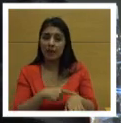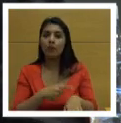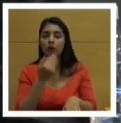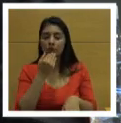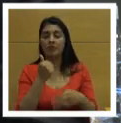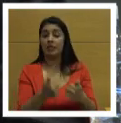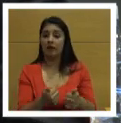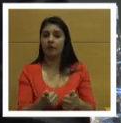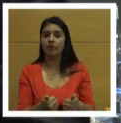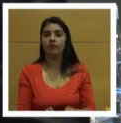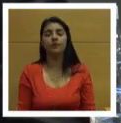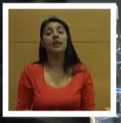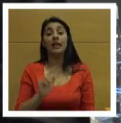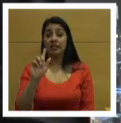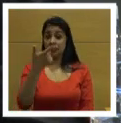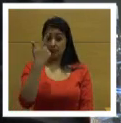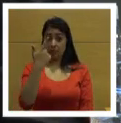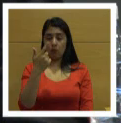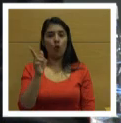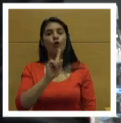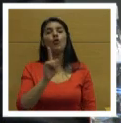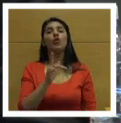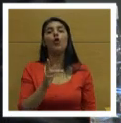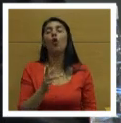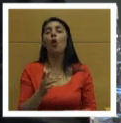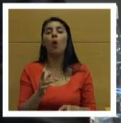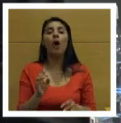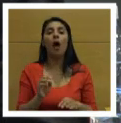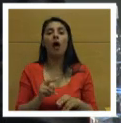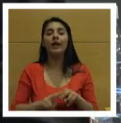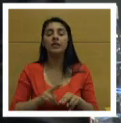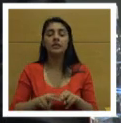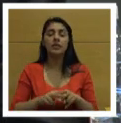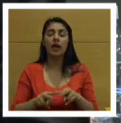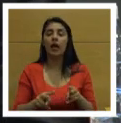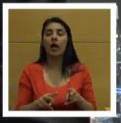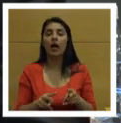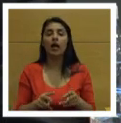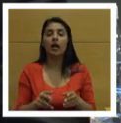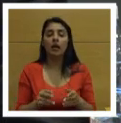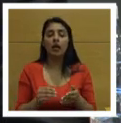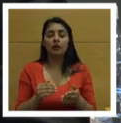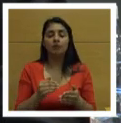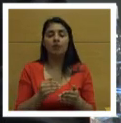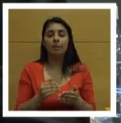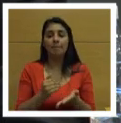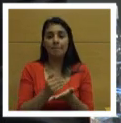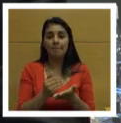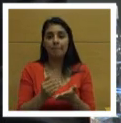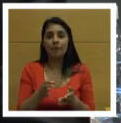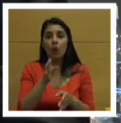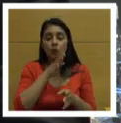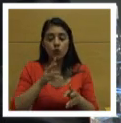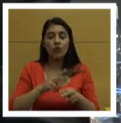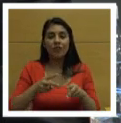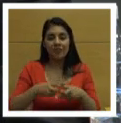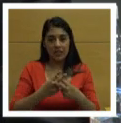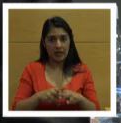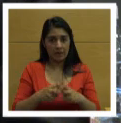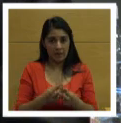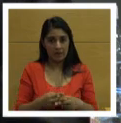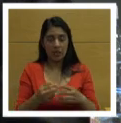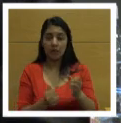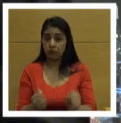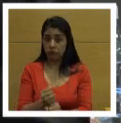7. No aplicación de medios alternativos. Durante la tramitación del proceso penal para determinar la responsabilidad